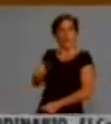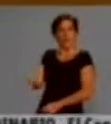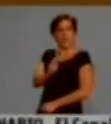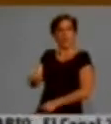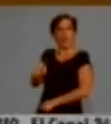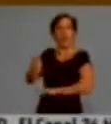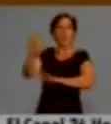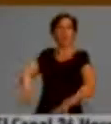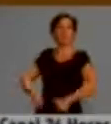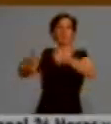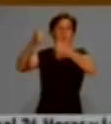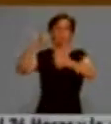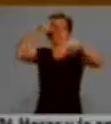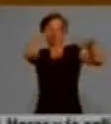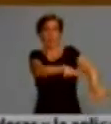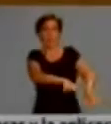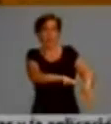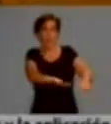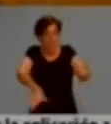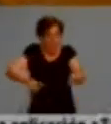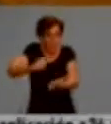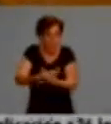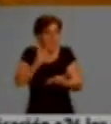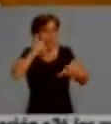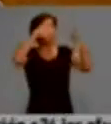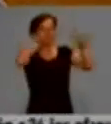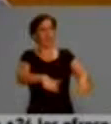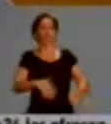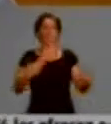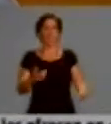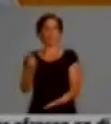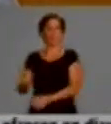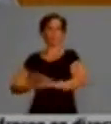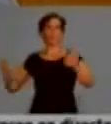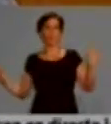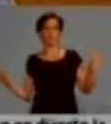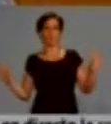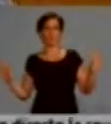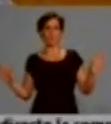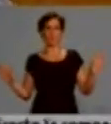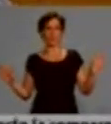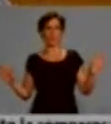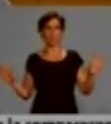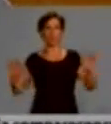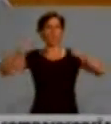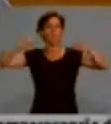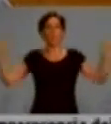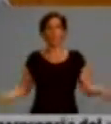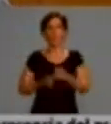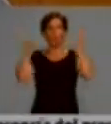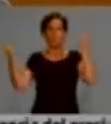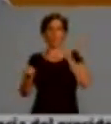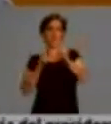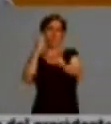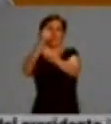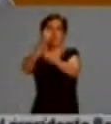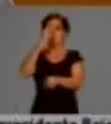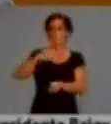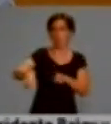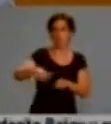ser descubiertos. Solo hasta ser descubiertos. Mientras lanzaban una campaña contra la